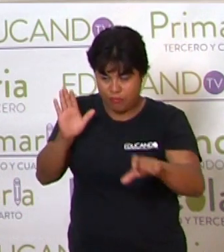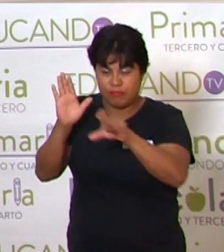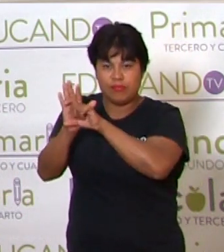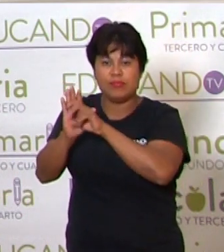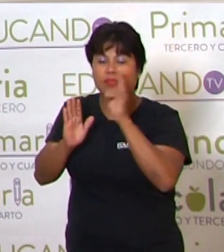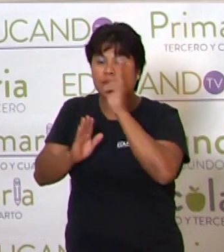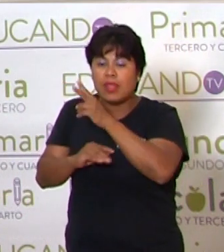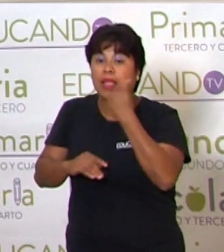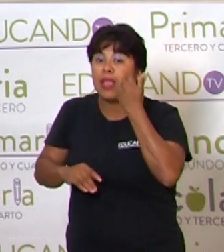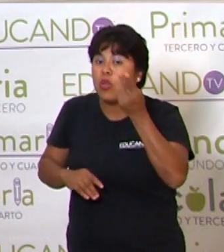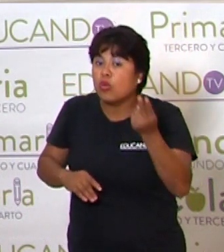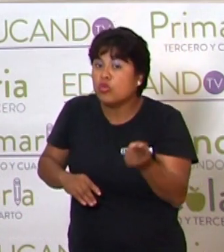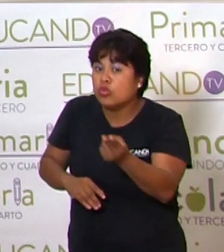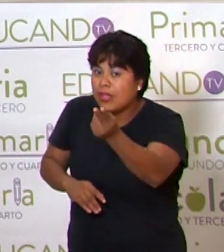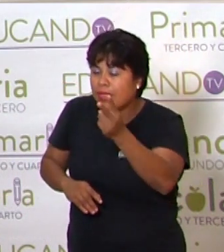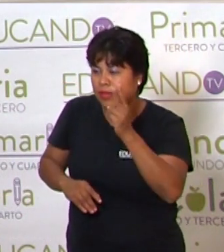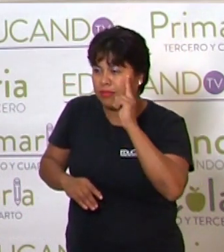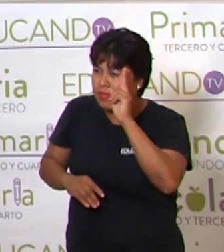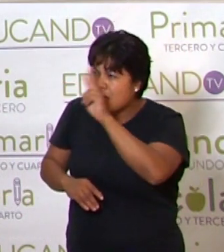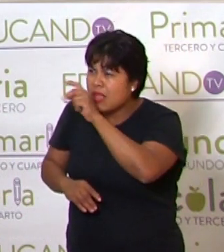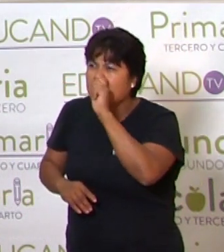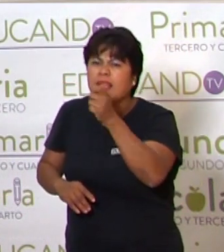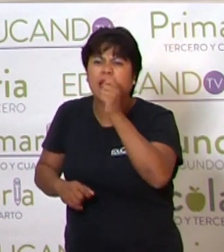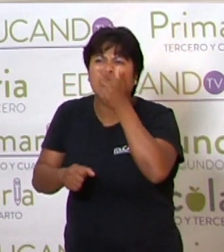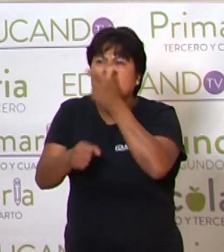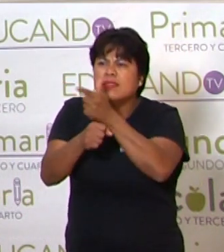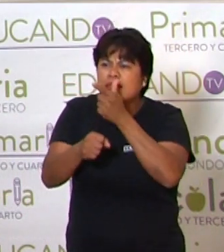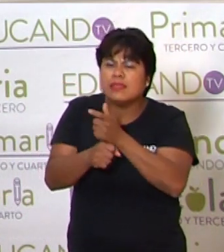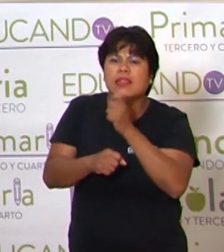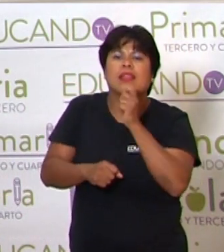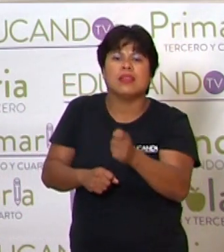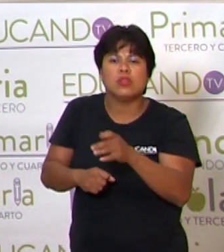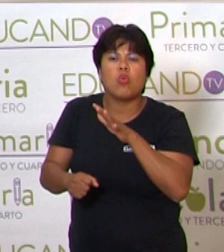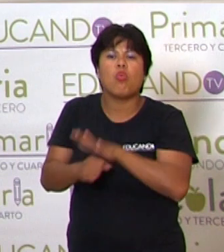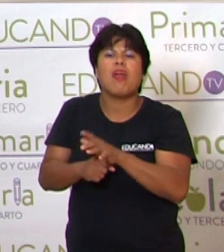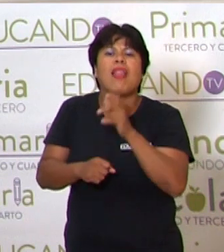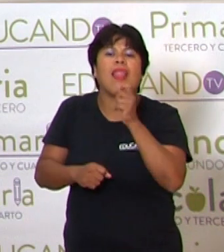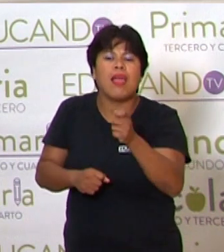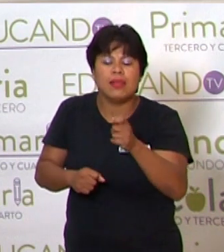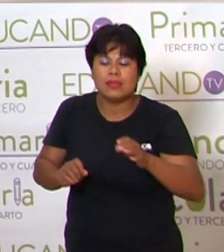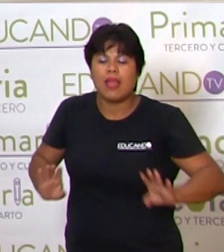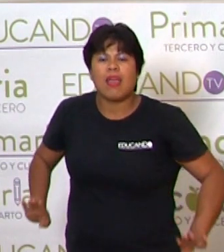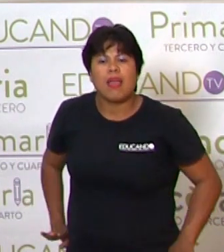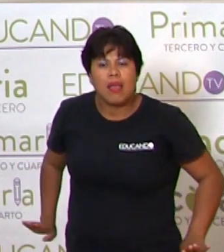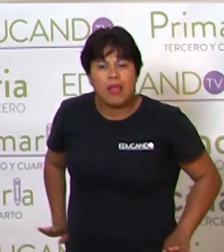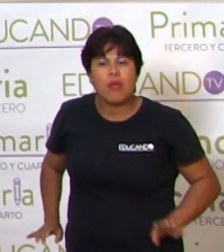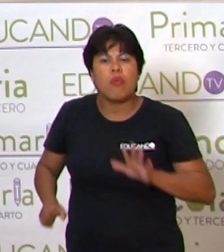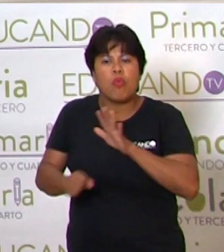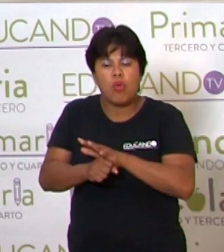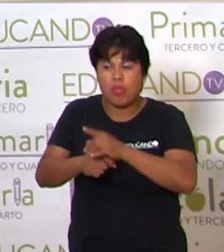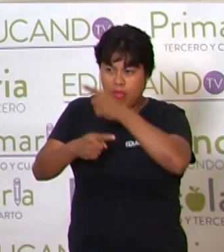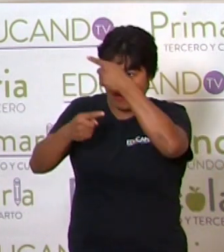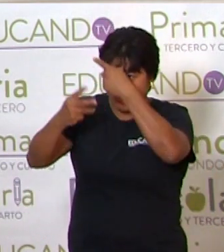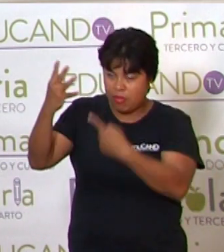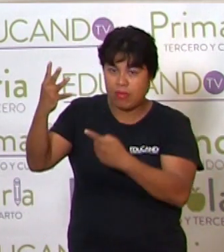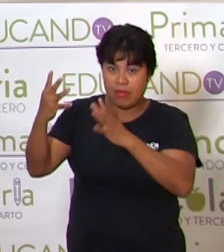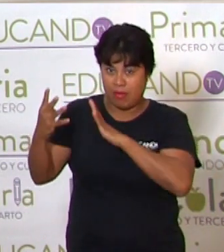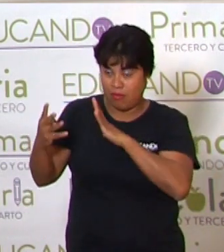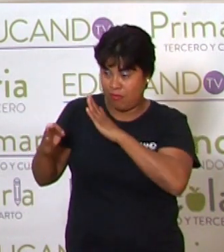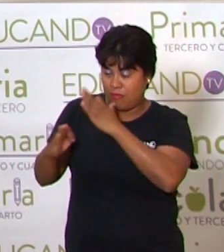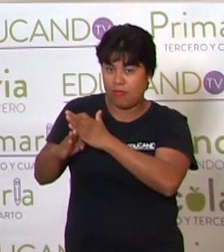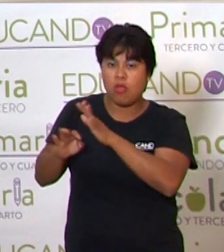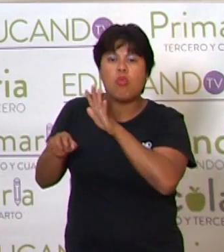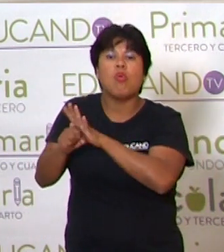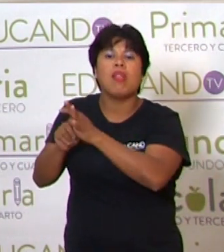caricatura, pero quiero que ustedes empiecen a identificar cuál sería, qué tipo de caricatura es. Ya leí todos los tipos de